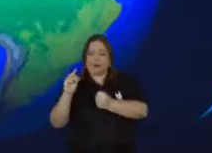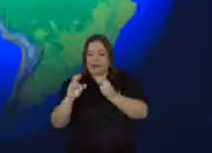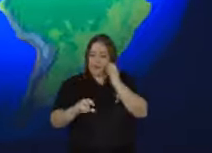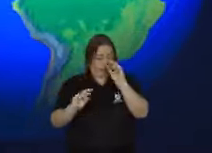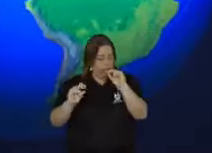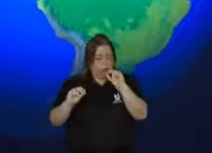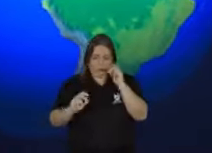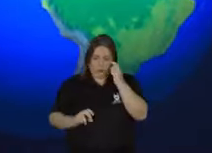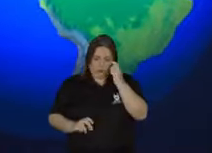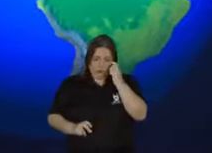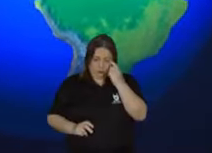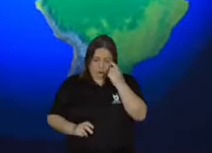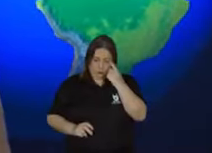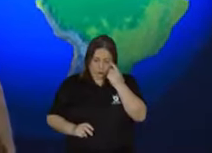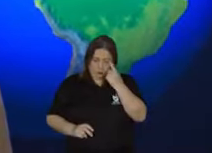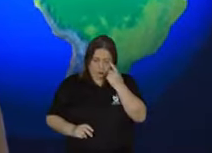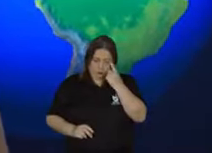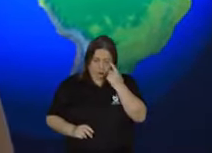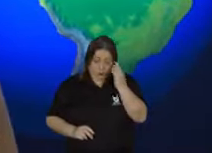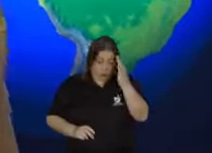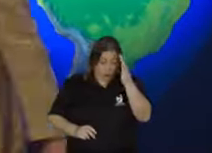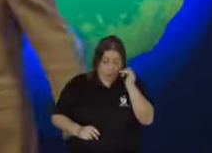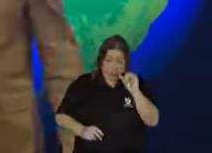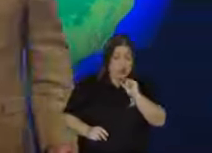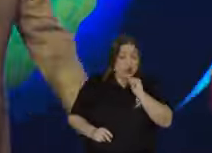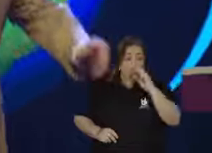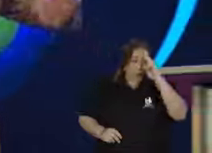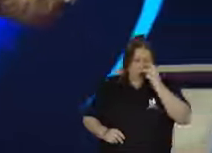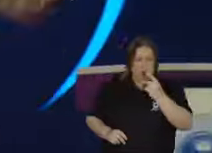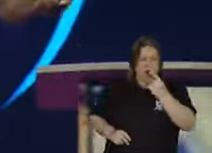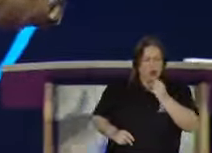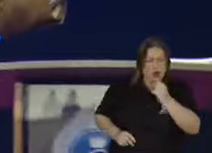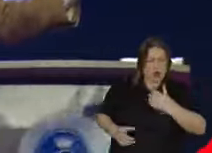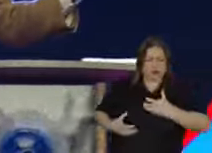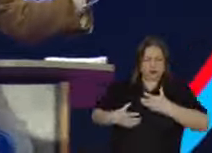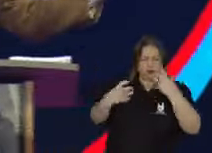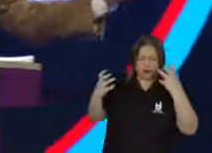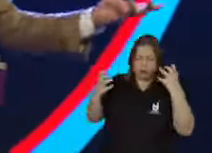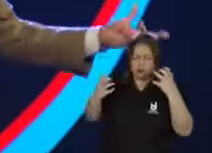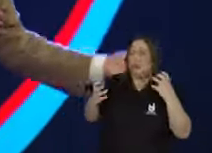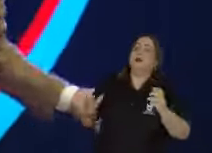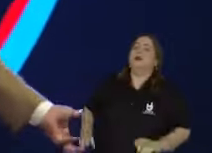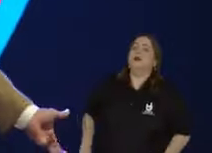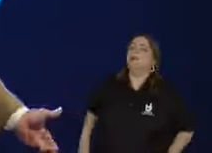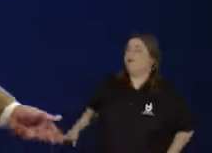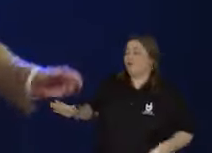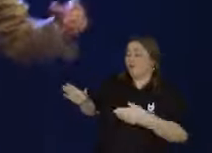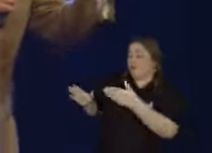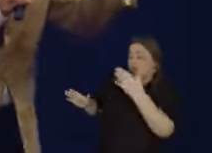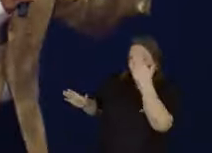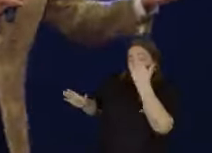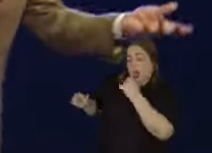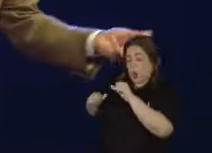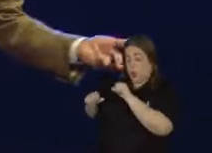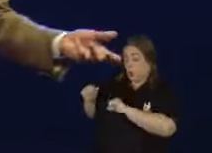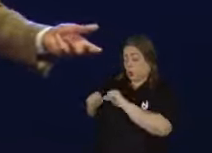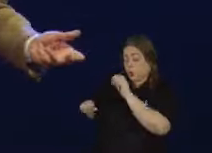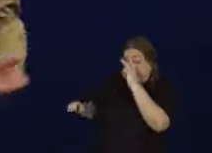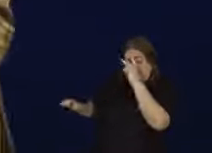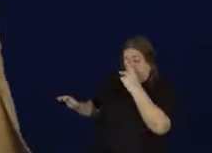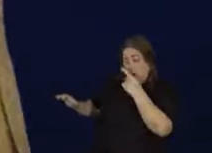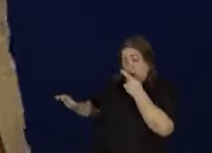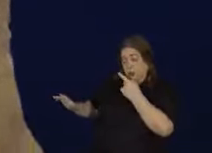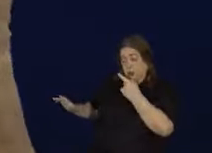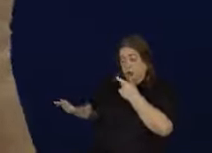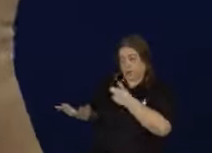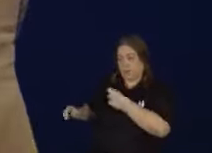Pero se me pasa enseguida. ¿Por qué? Porque no lo conozco. No tengo un relacionamiento con esa persona, ni la conozco.